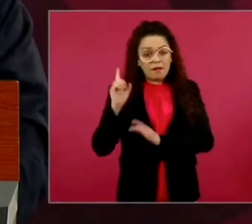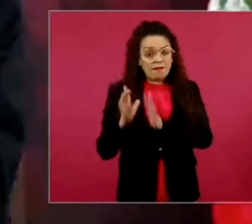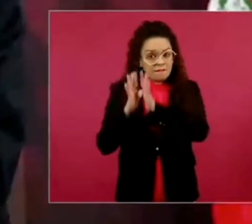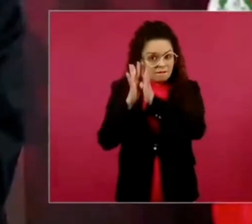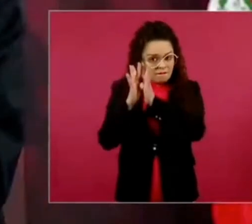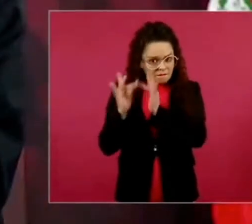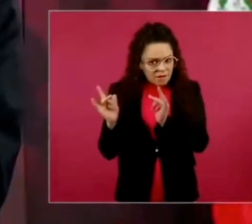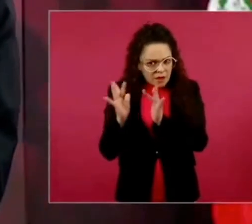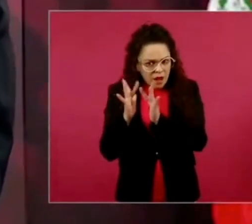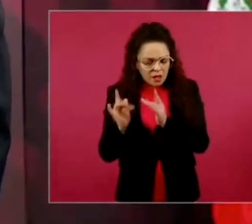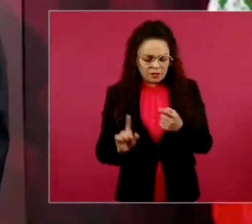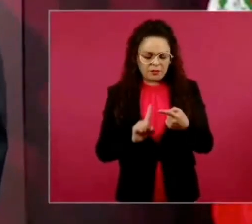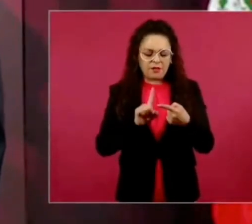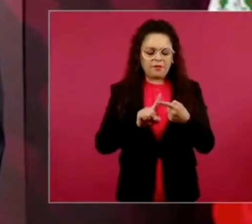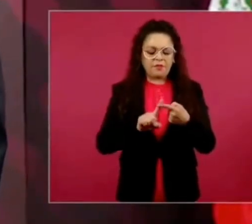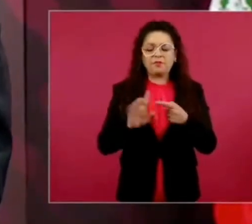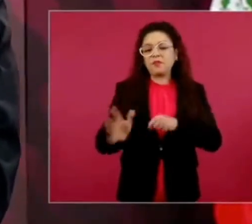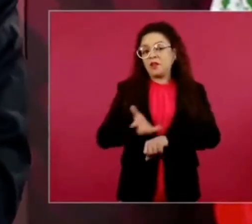los Estados Unidos